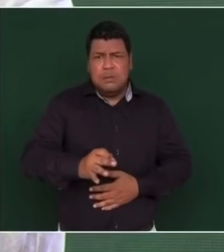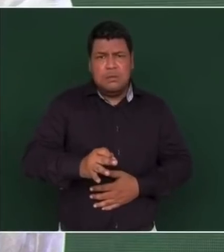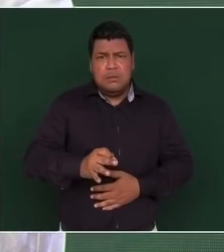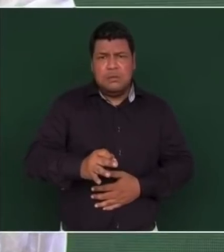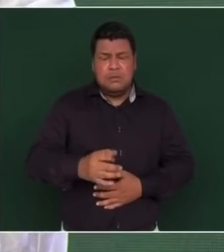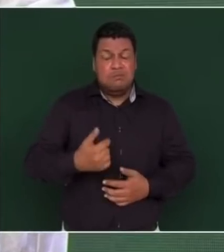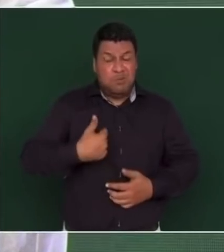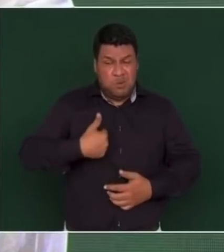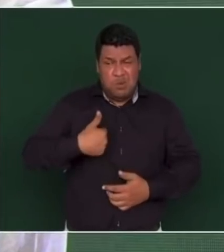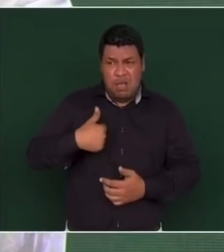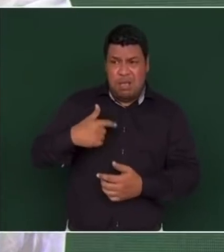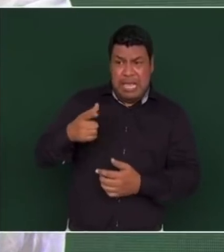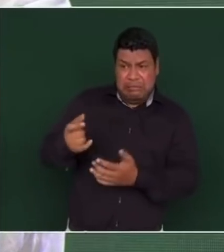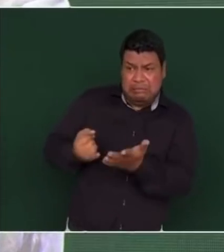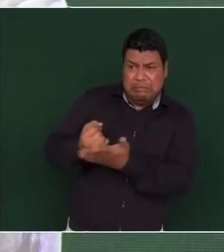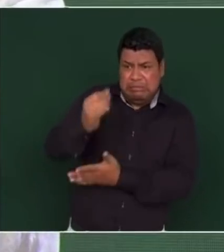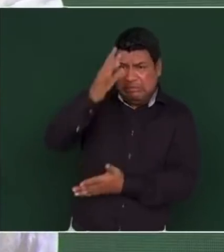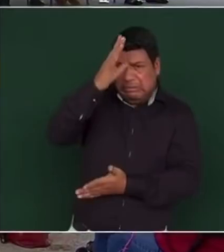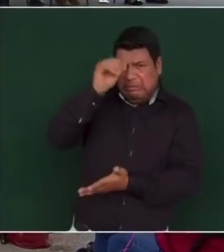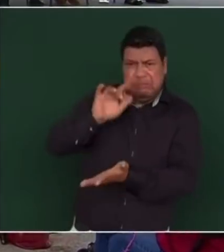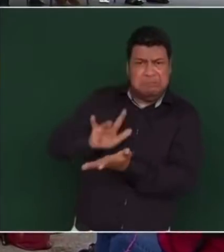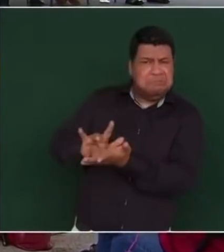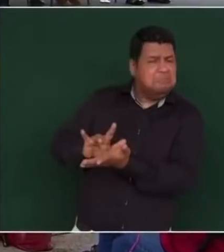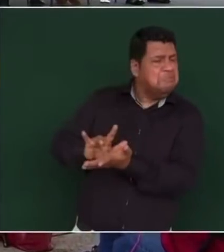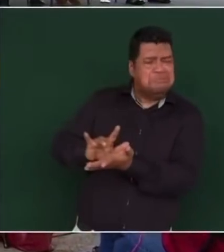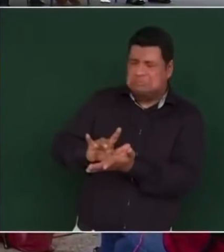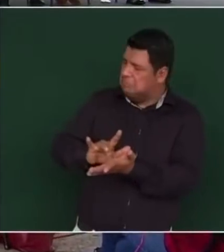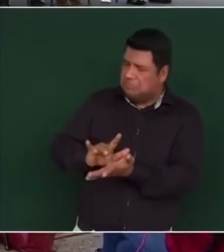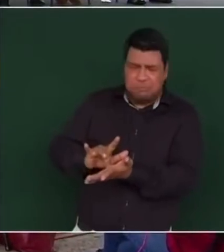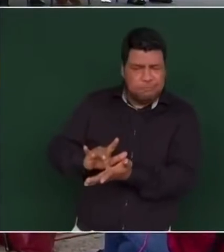No estoy de acuerdo con esa iniciativa.